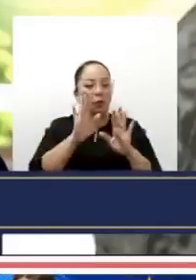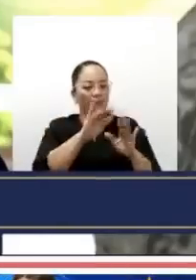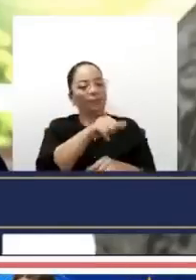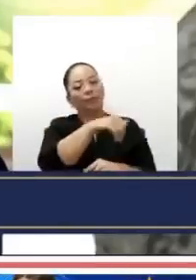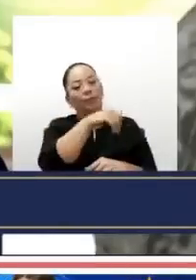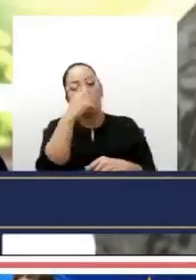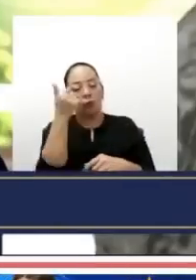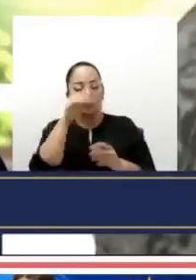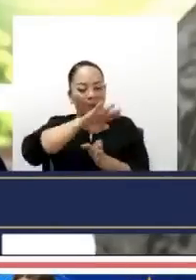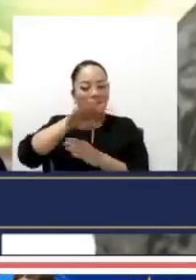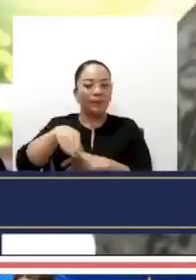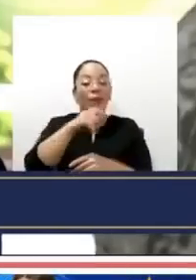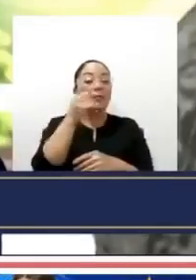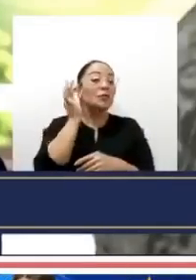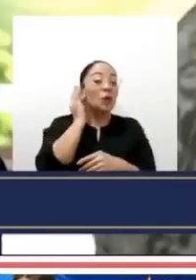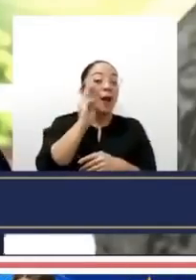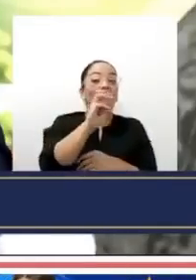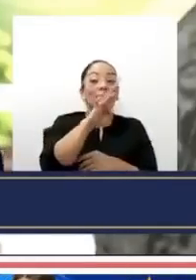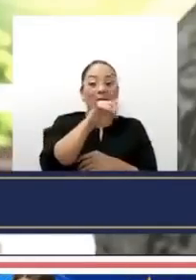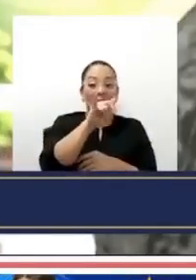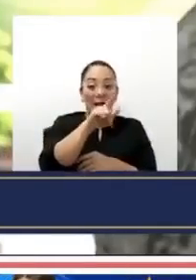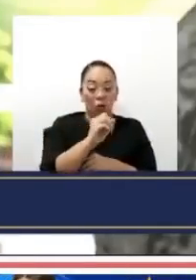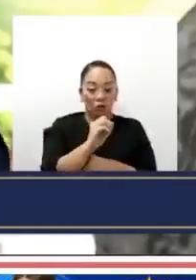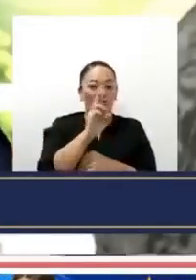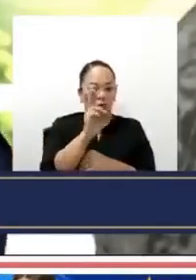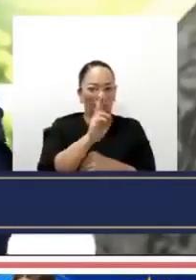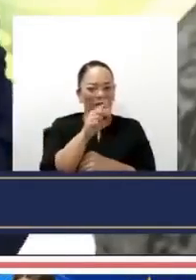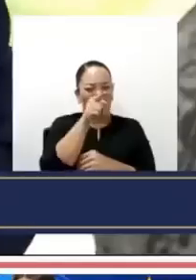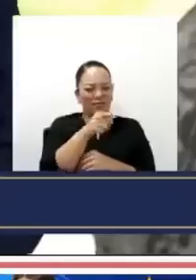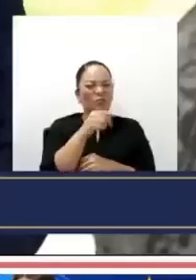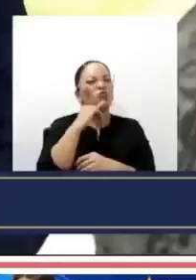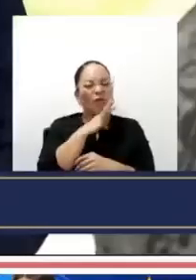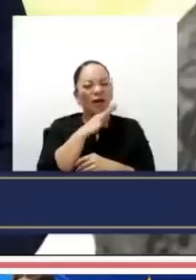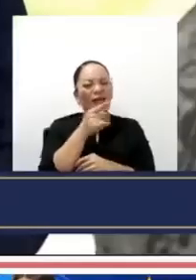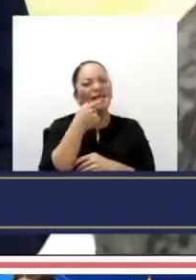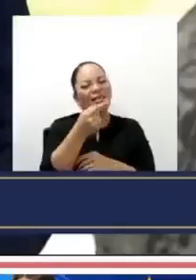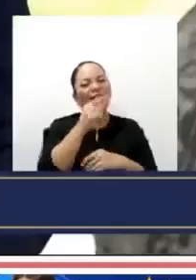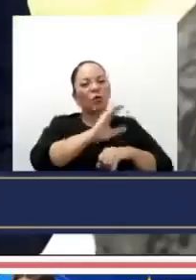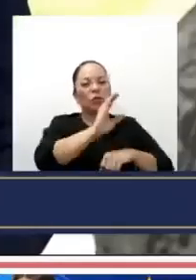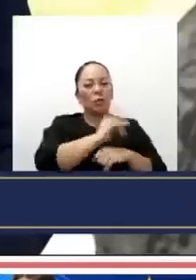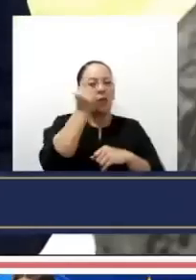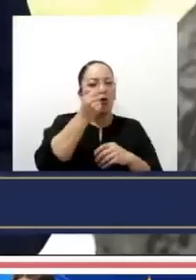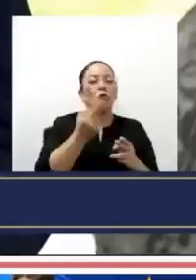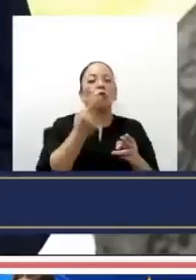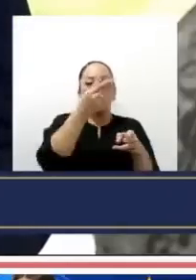señora Marielo Rodríguez, una cosa muy rara, dice que el Consejo de Gobierno